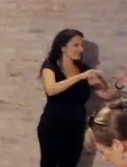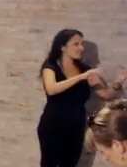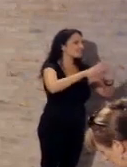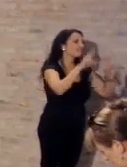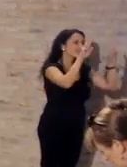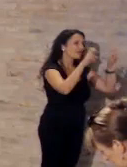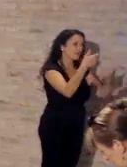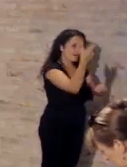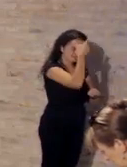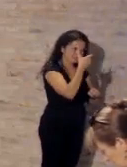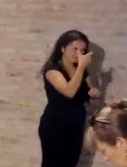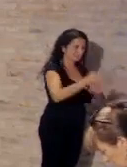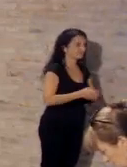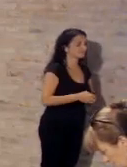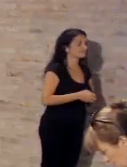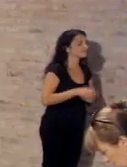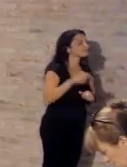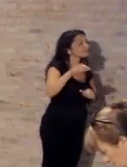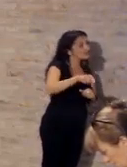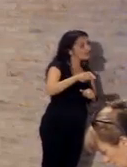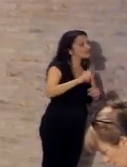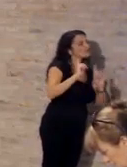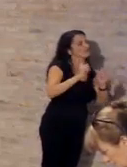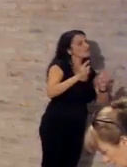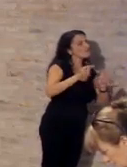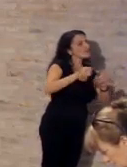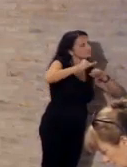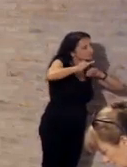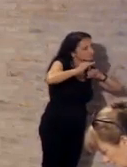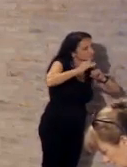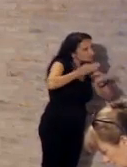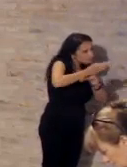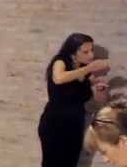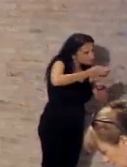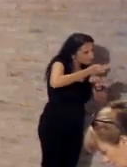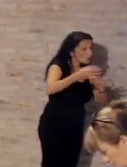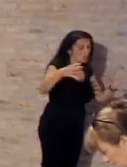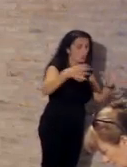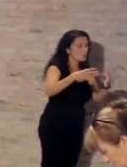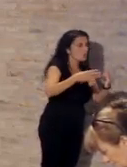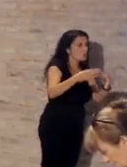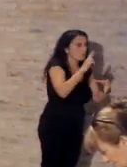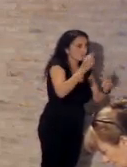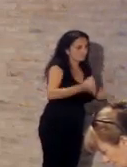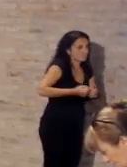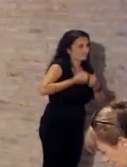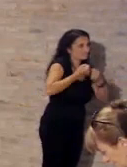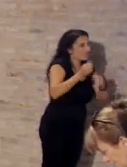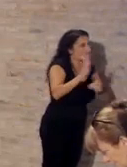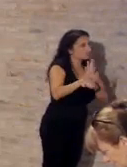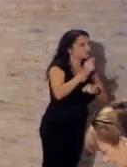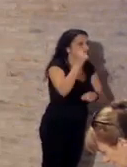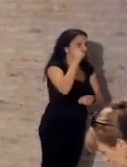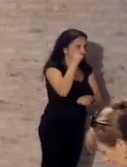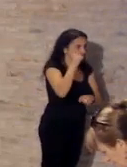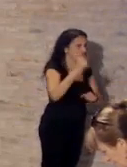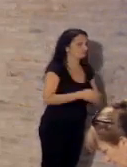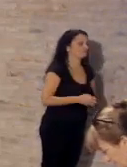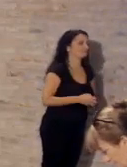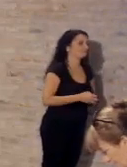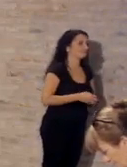Integra Orgullo disca y es capacitadora voluntaria en la organización feminista fundación Micaela